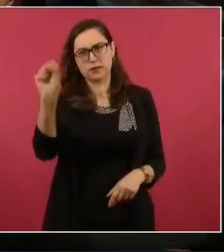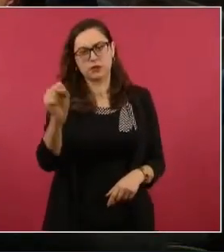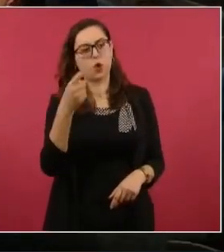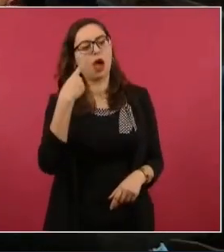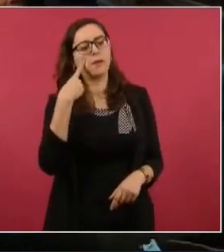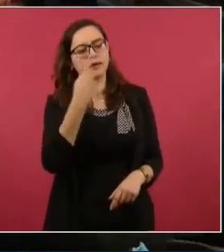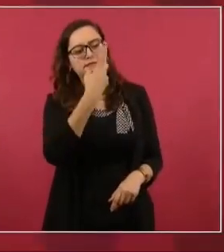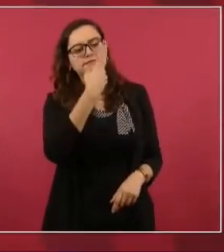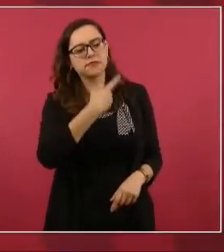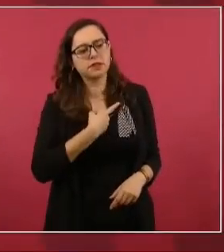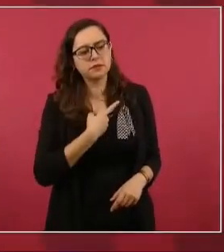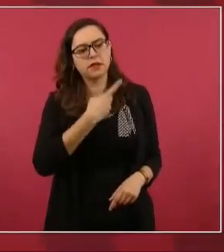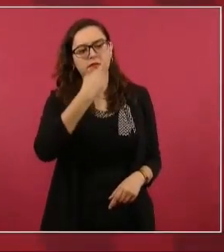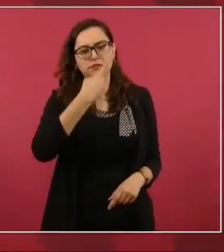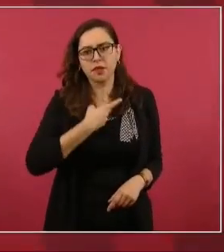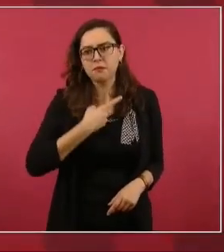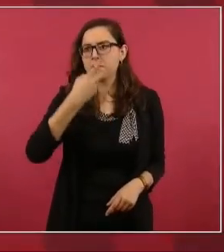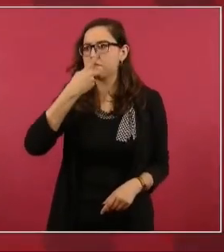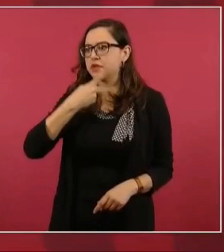si eran